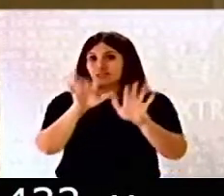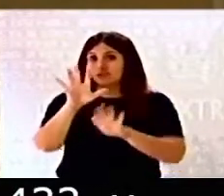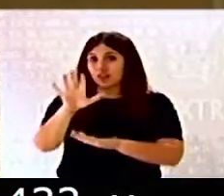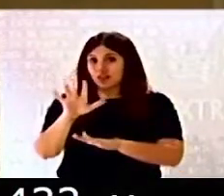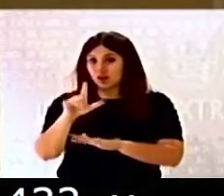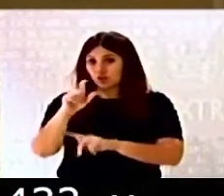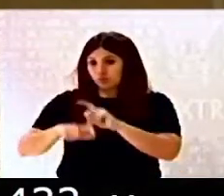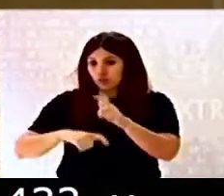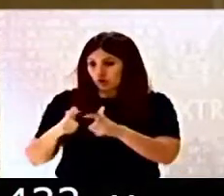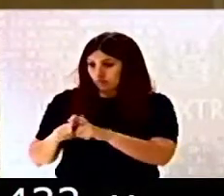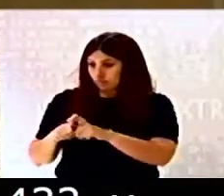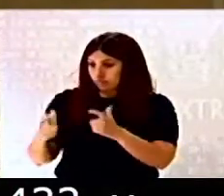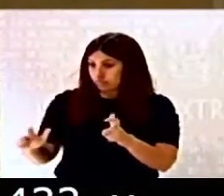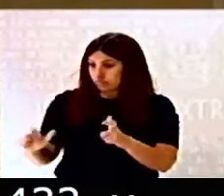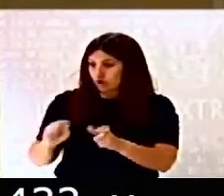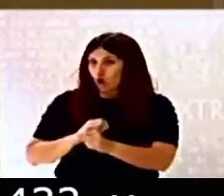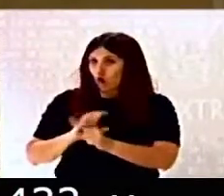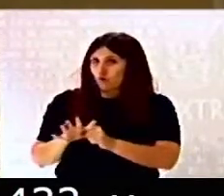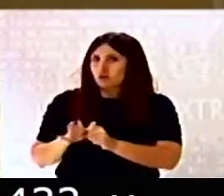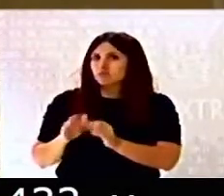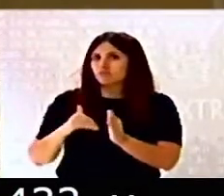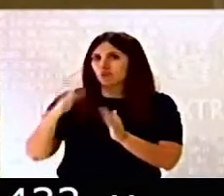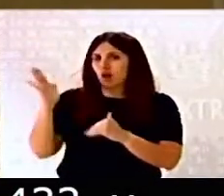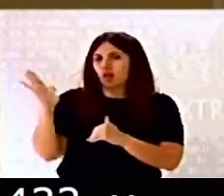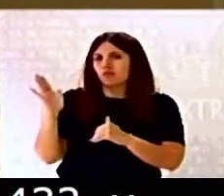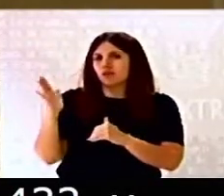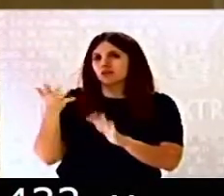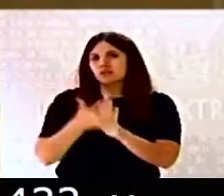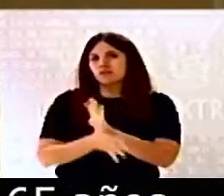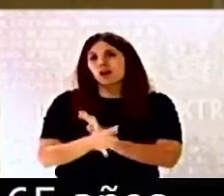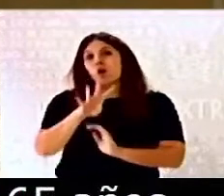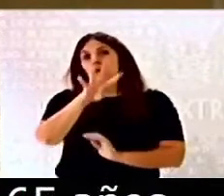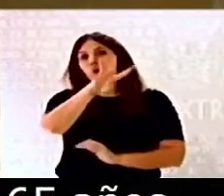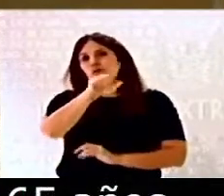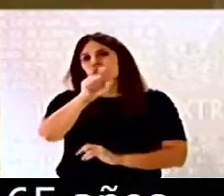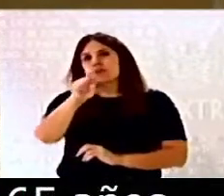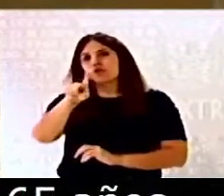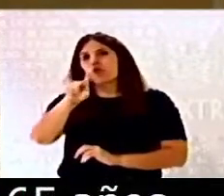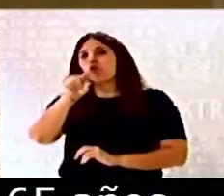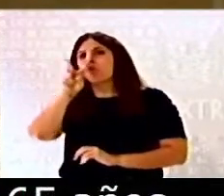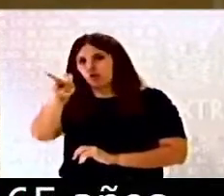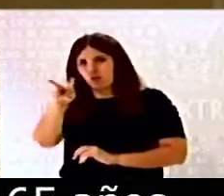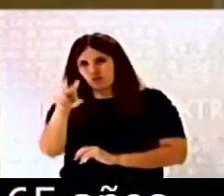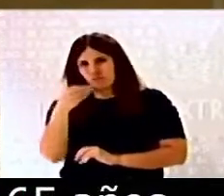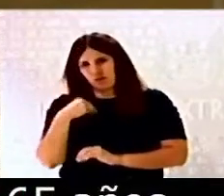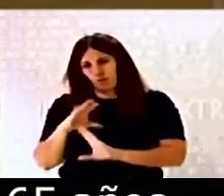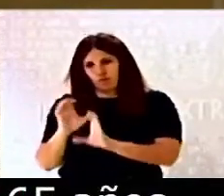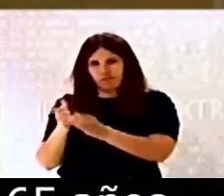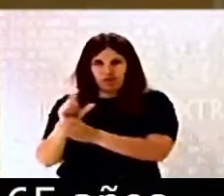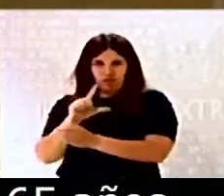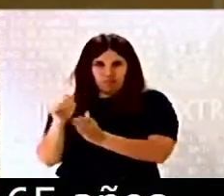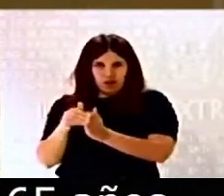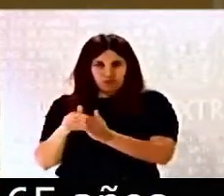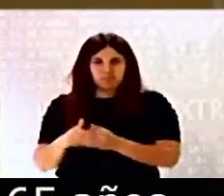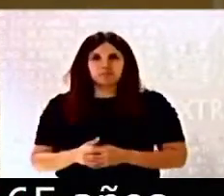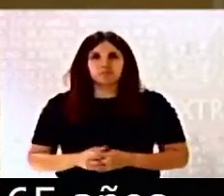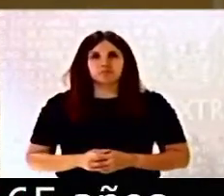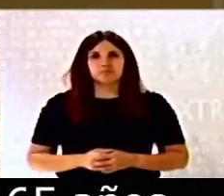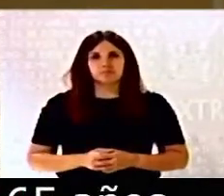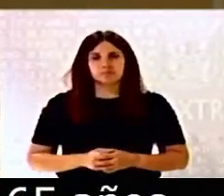años. Tanto a los 14 días como a los 7 tiene 412 casos por 100.000 habitantes.